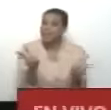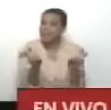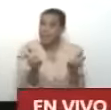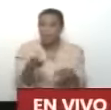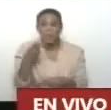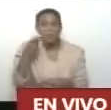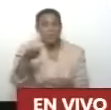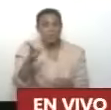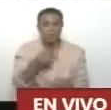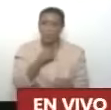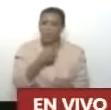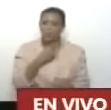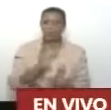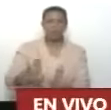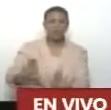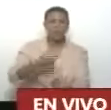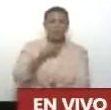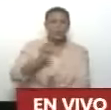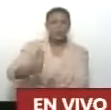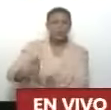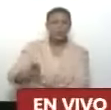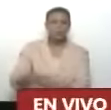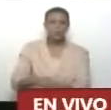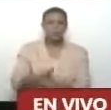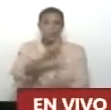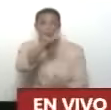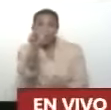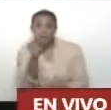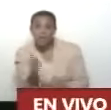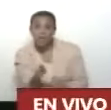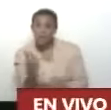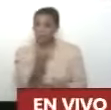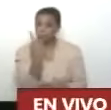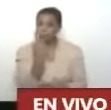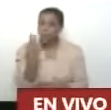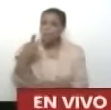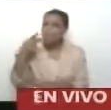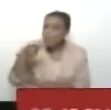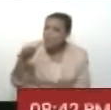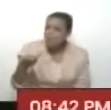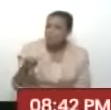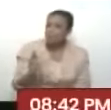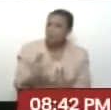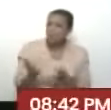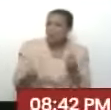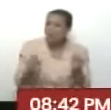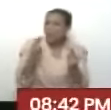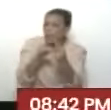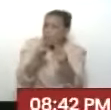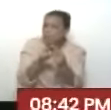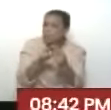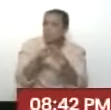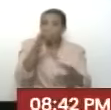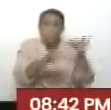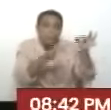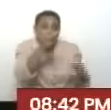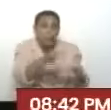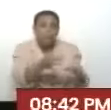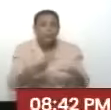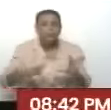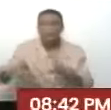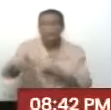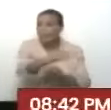que hablan los políticos. Usted decía ayer, el tema del Esequiba era un tema que nada más se lo sabían o lo conocían los juristas, los partidos,